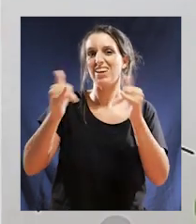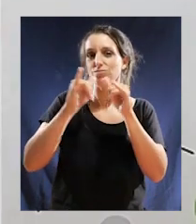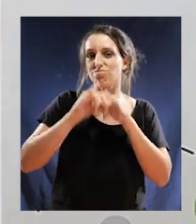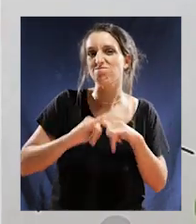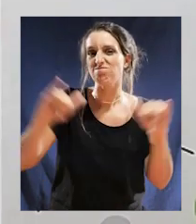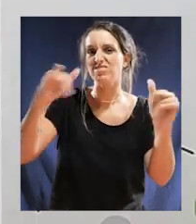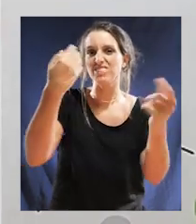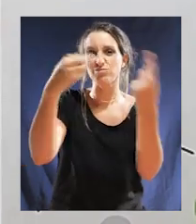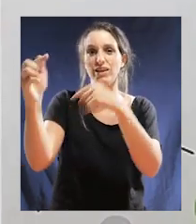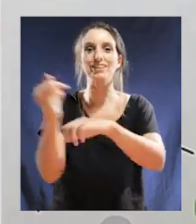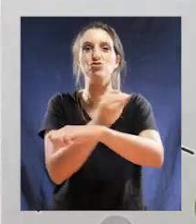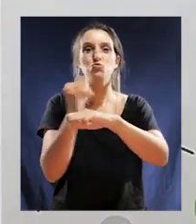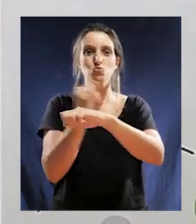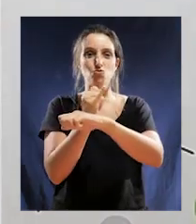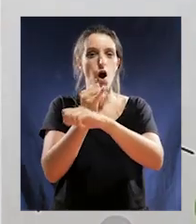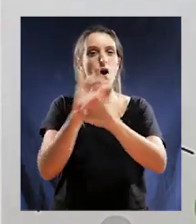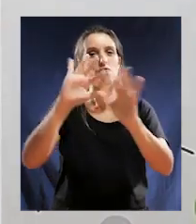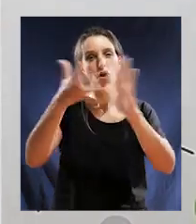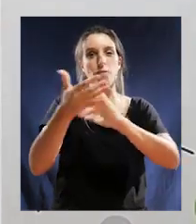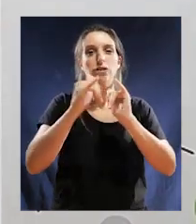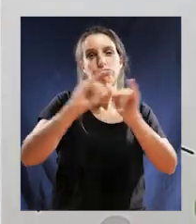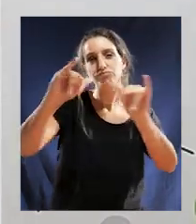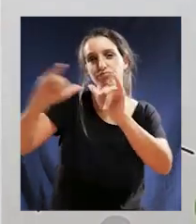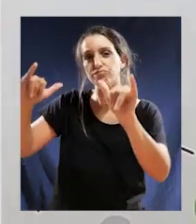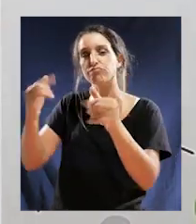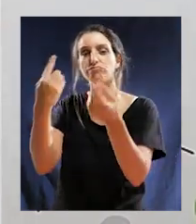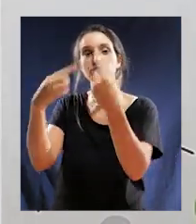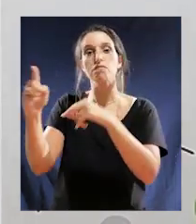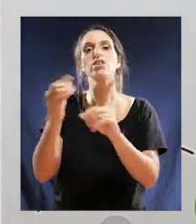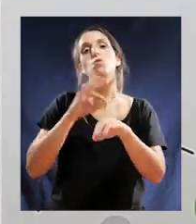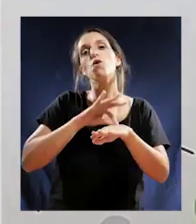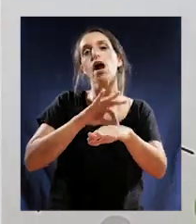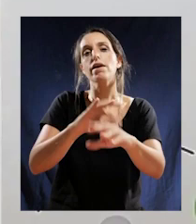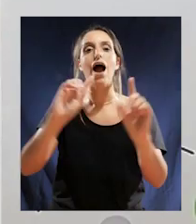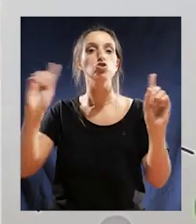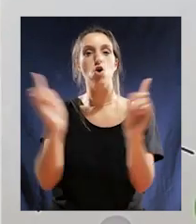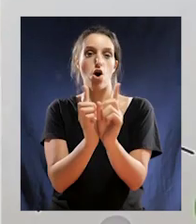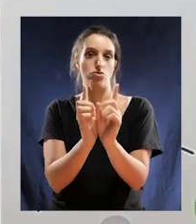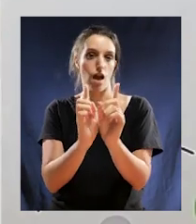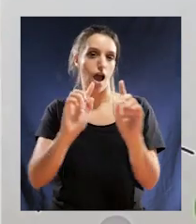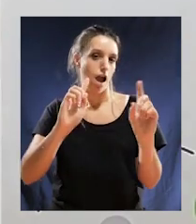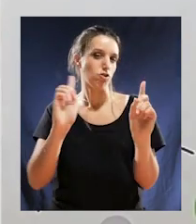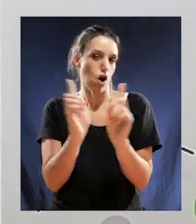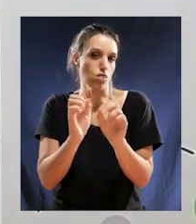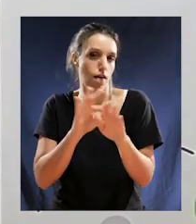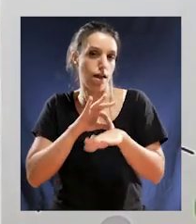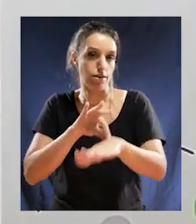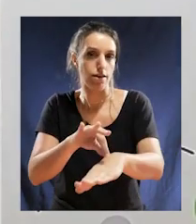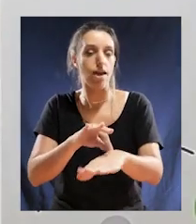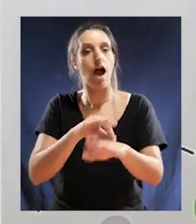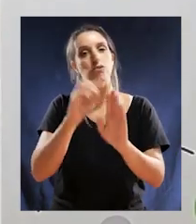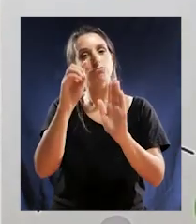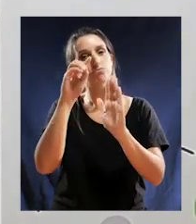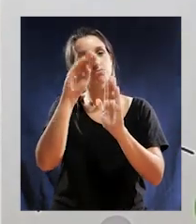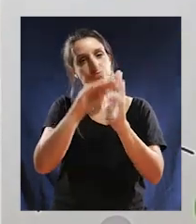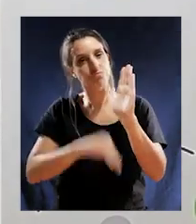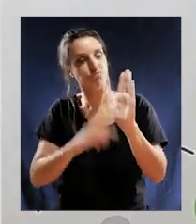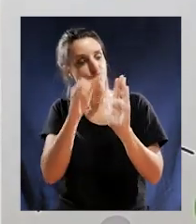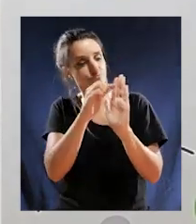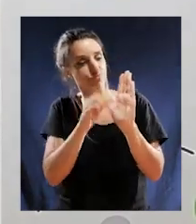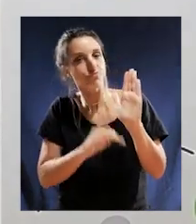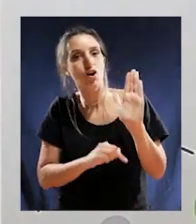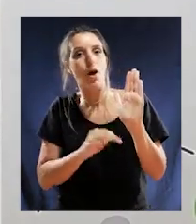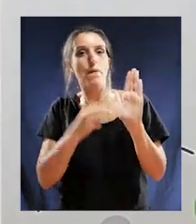vías de divulgación que las instituciones tienen una breve guía que intentamos colocar allí una